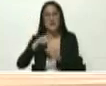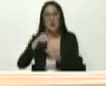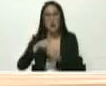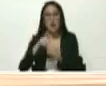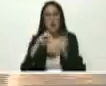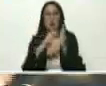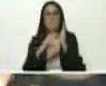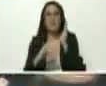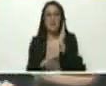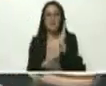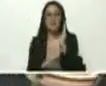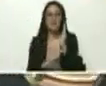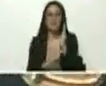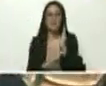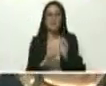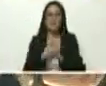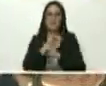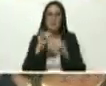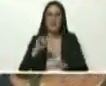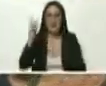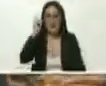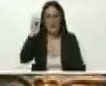Venezuela. Feliz día,